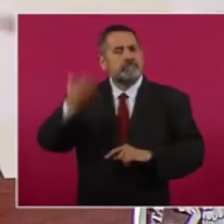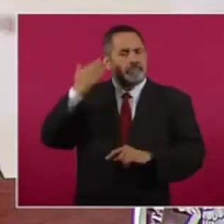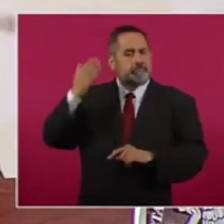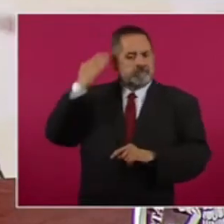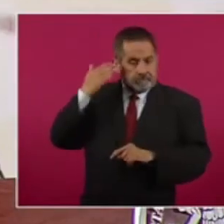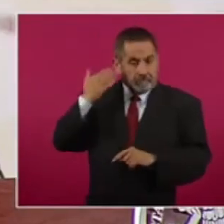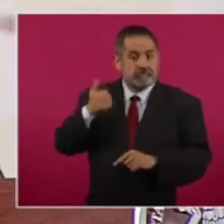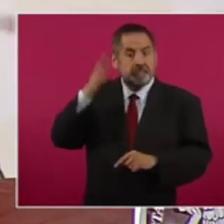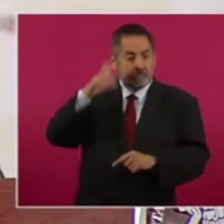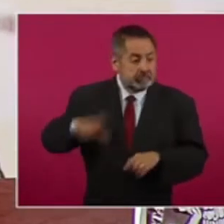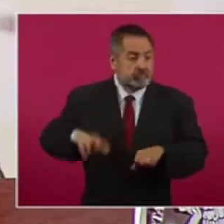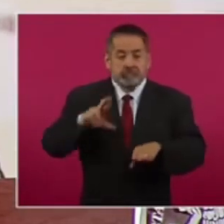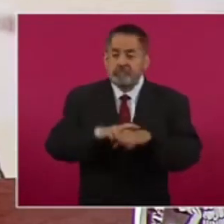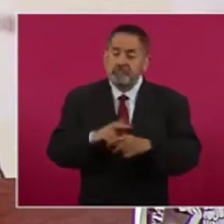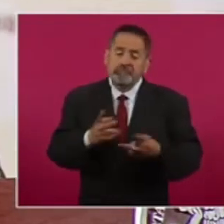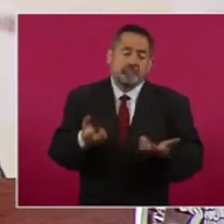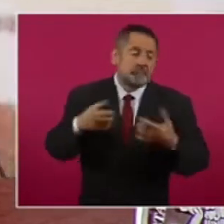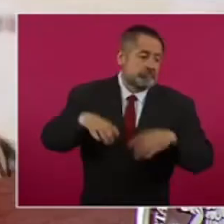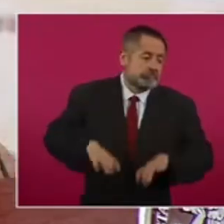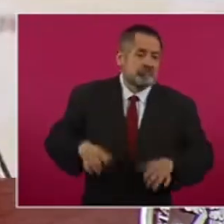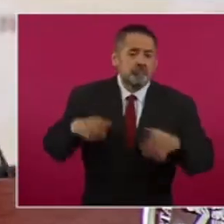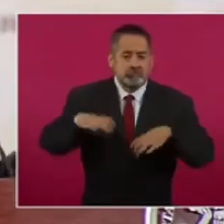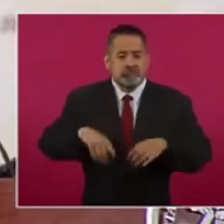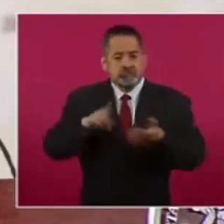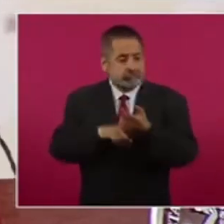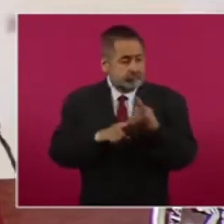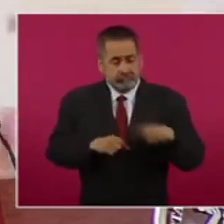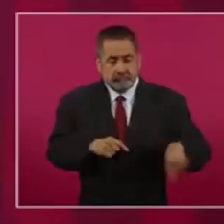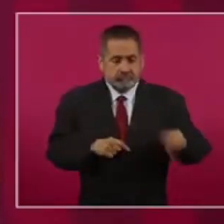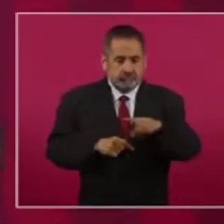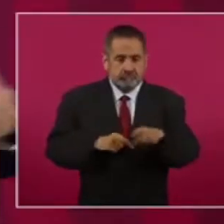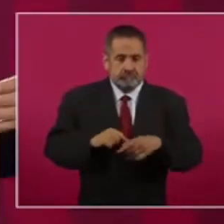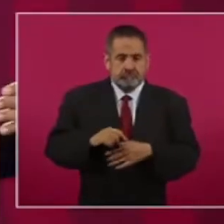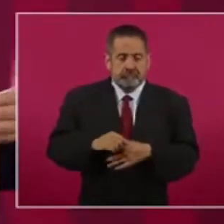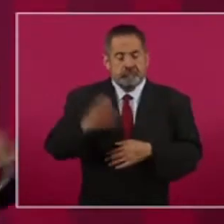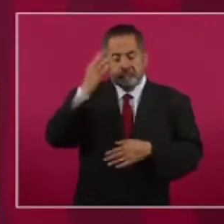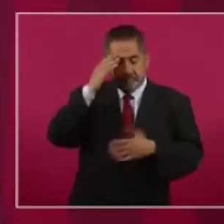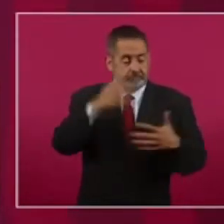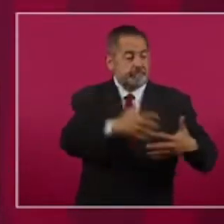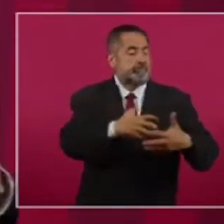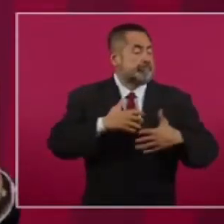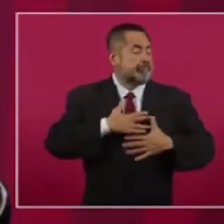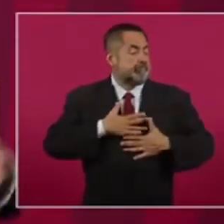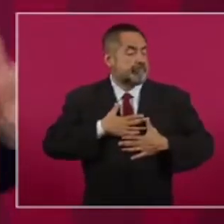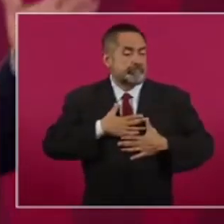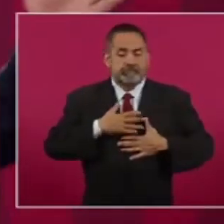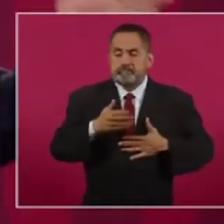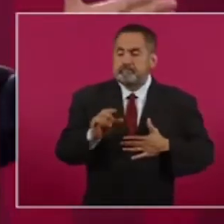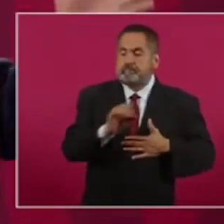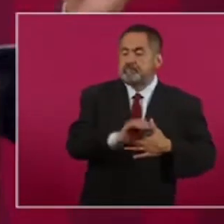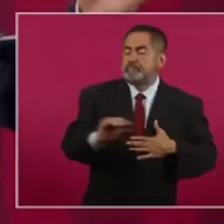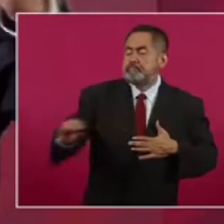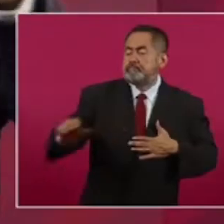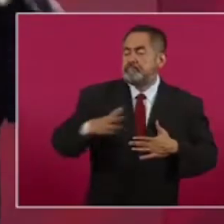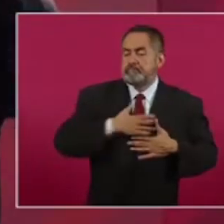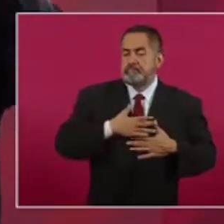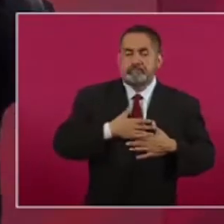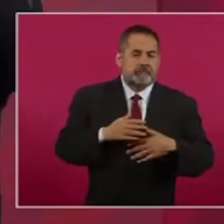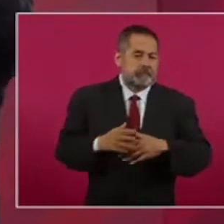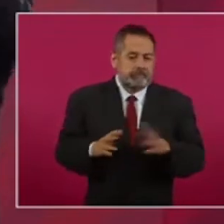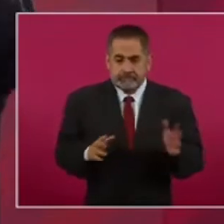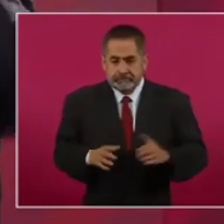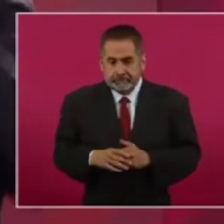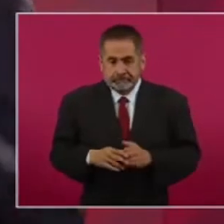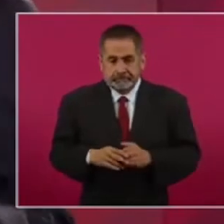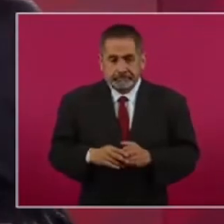pero antes era, estas me corresponden a mí y yo voy a proponer,